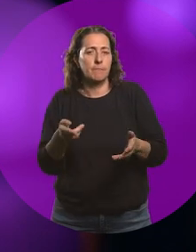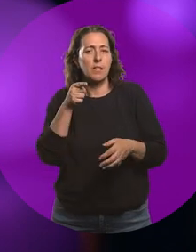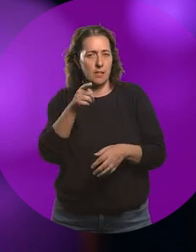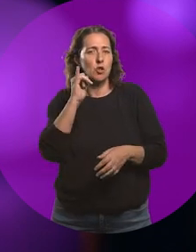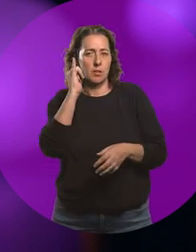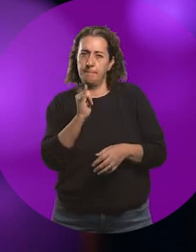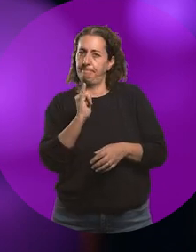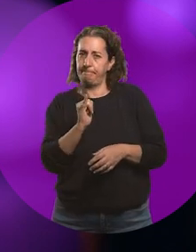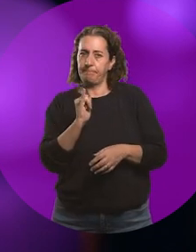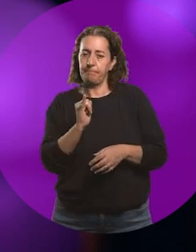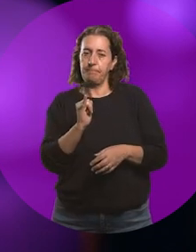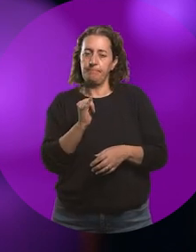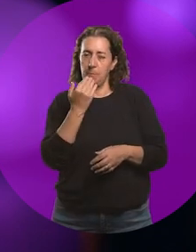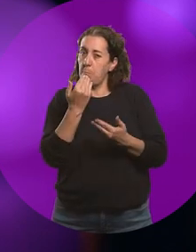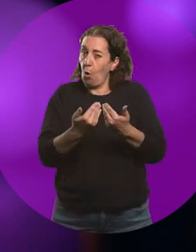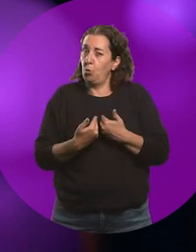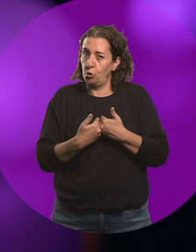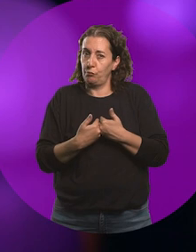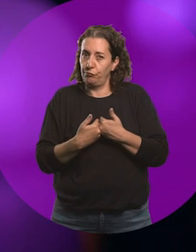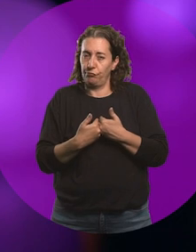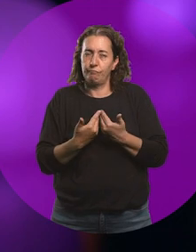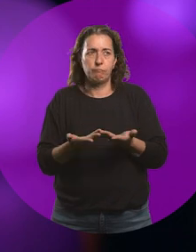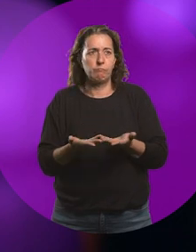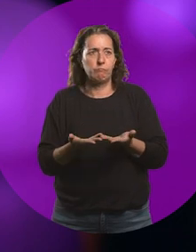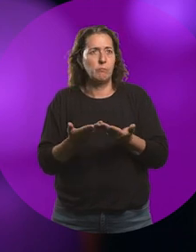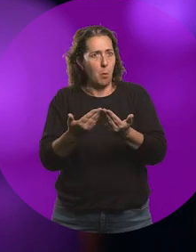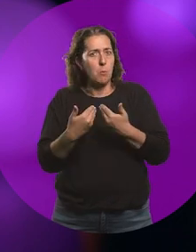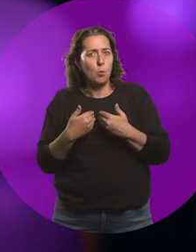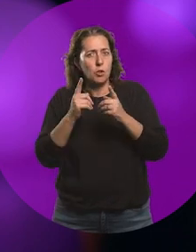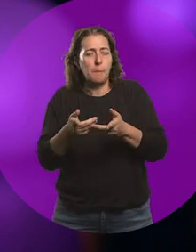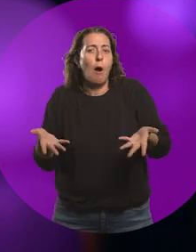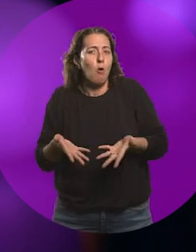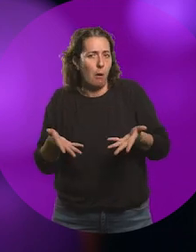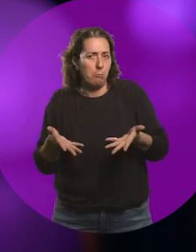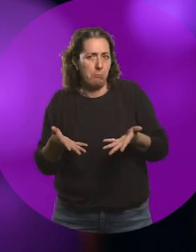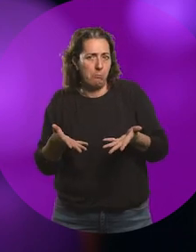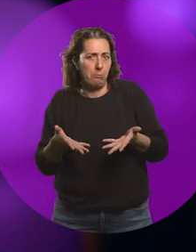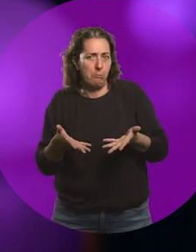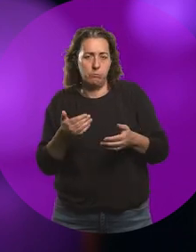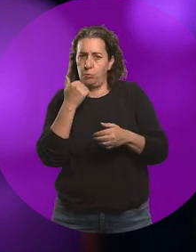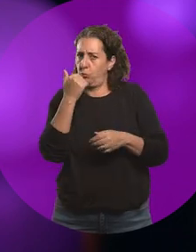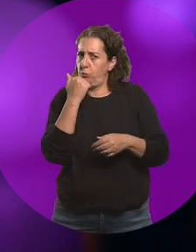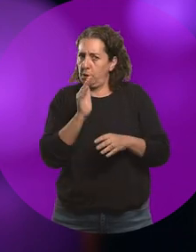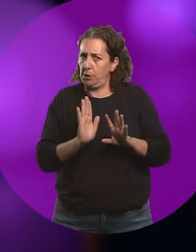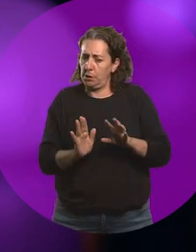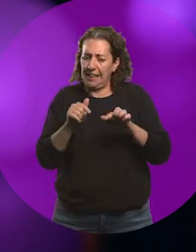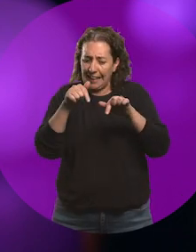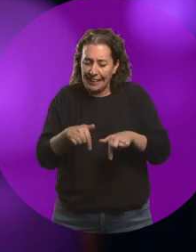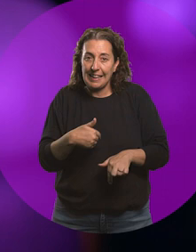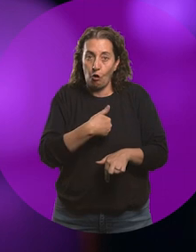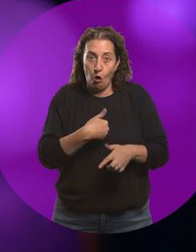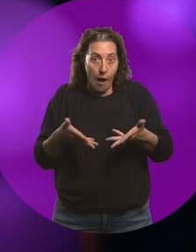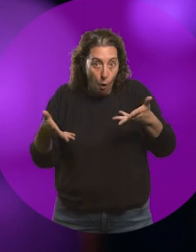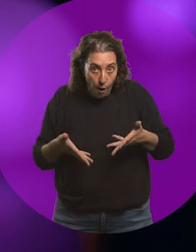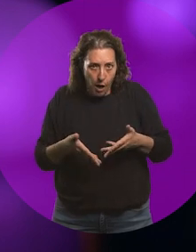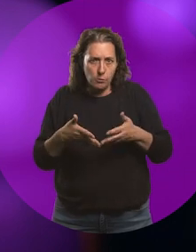lo pregunto. Inclusive me lo pregunto también ahora, ¿no? Bueno, yo no sé si voy a estar en este rol para